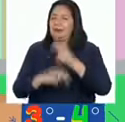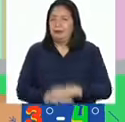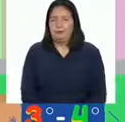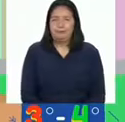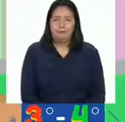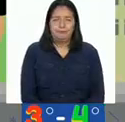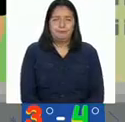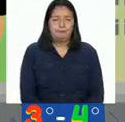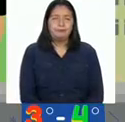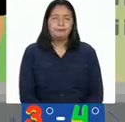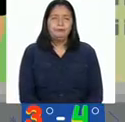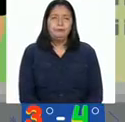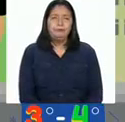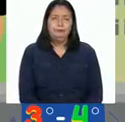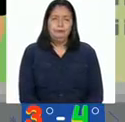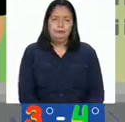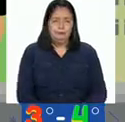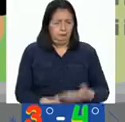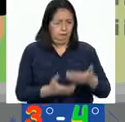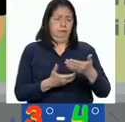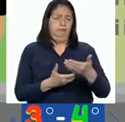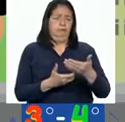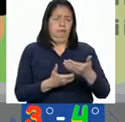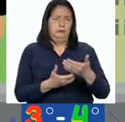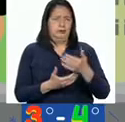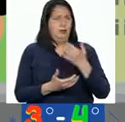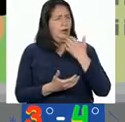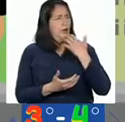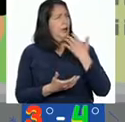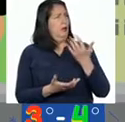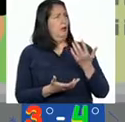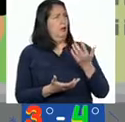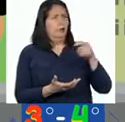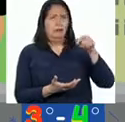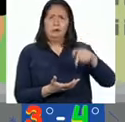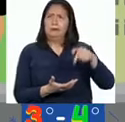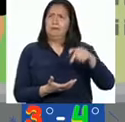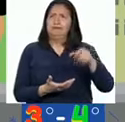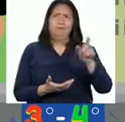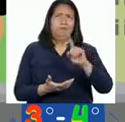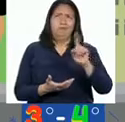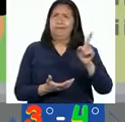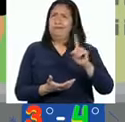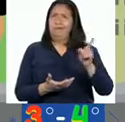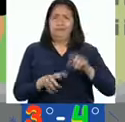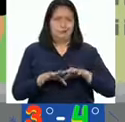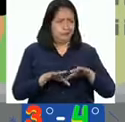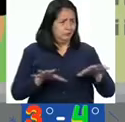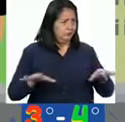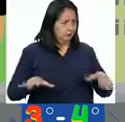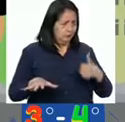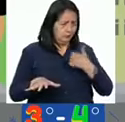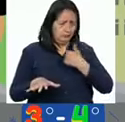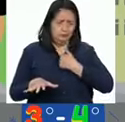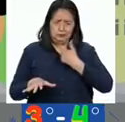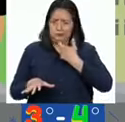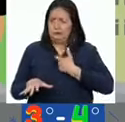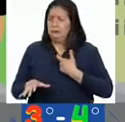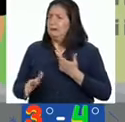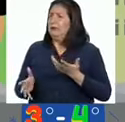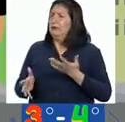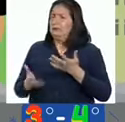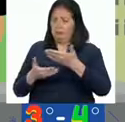visita! Pablo está sorprendido. Este no es el espacio personal, pero en el folleto mencionan que